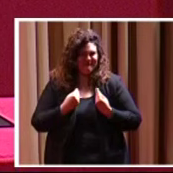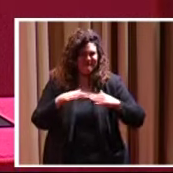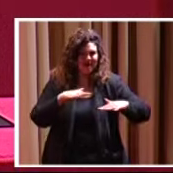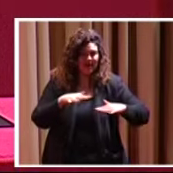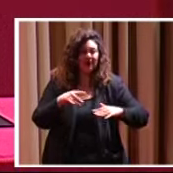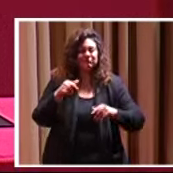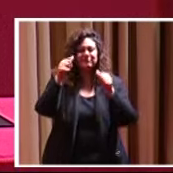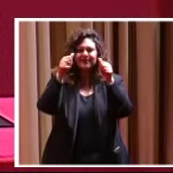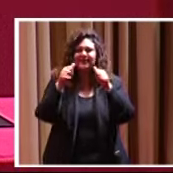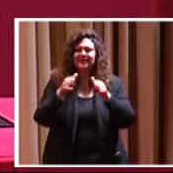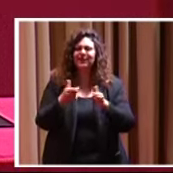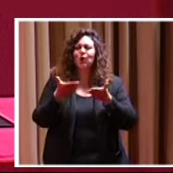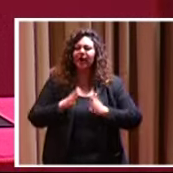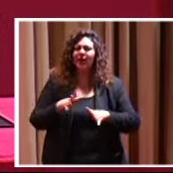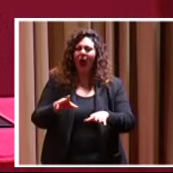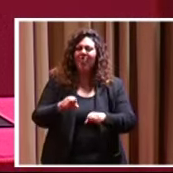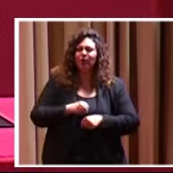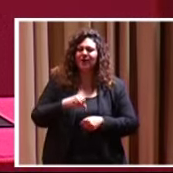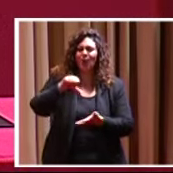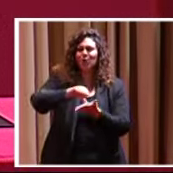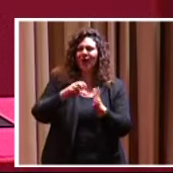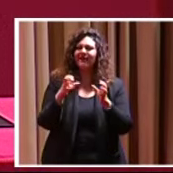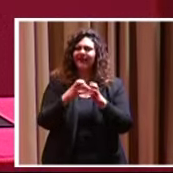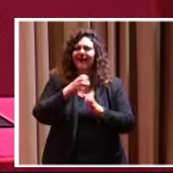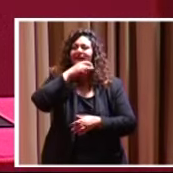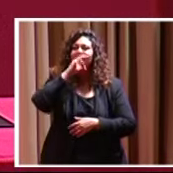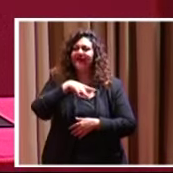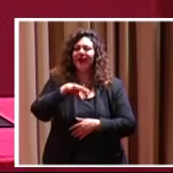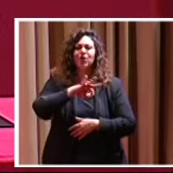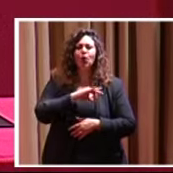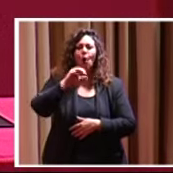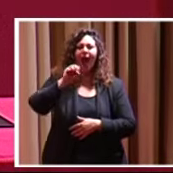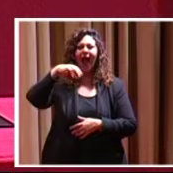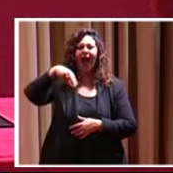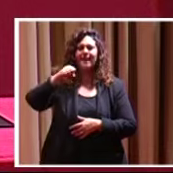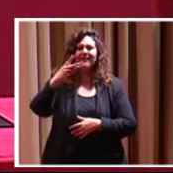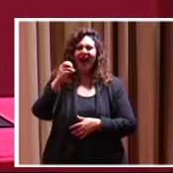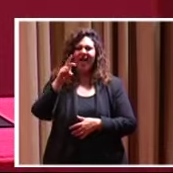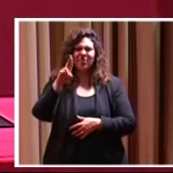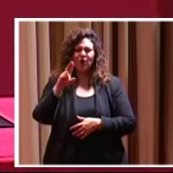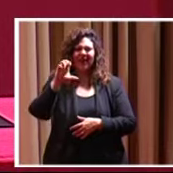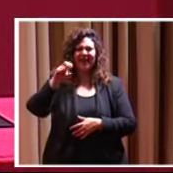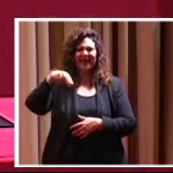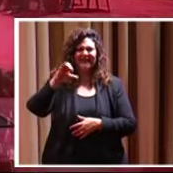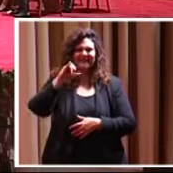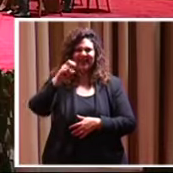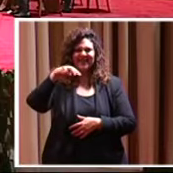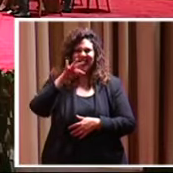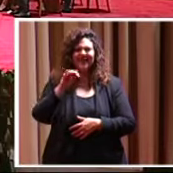el título de hijo adoptivo de la ciudad de Granada a don Amador Enseñati Vierea.